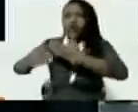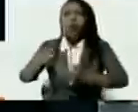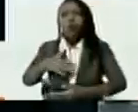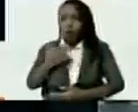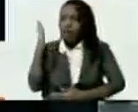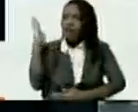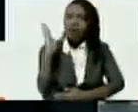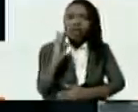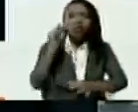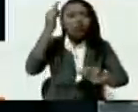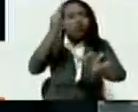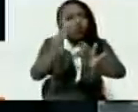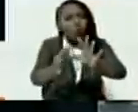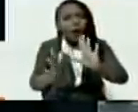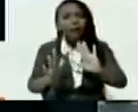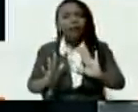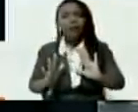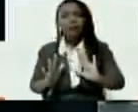venir.